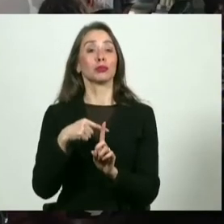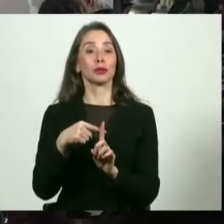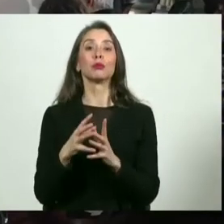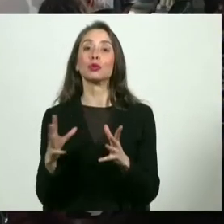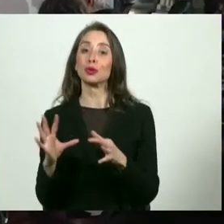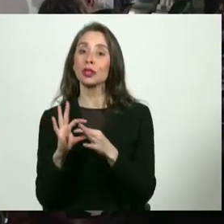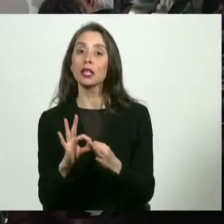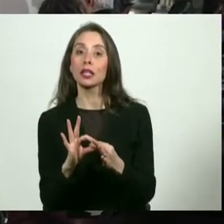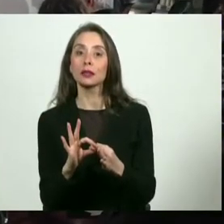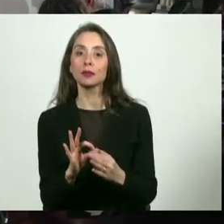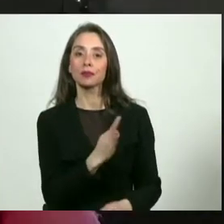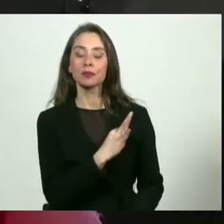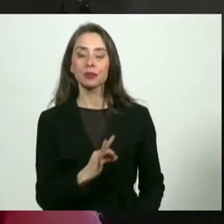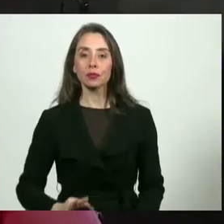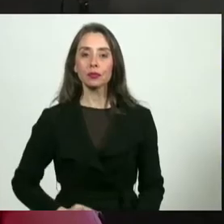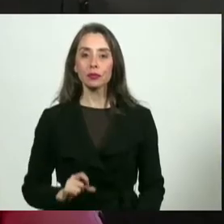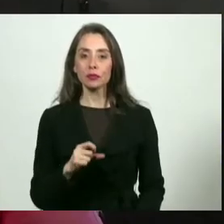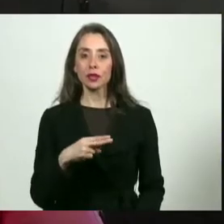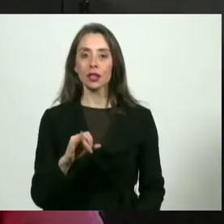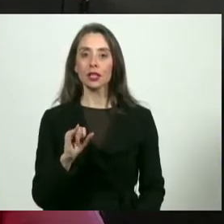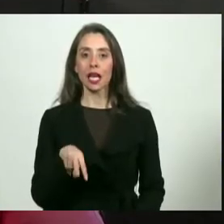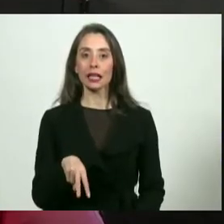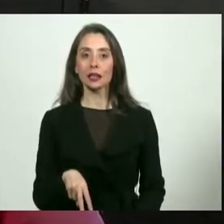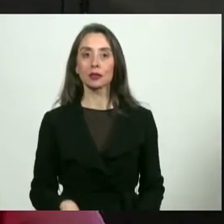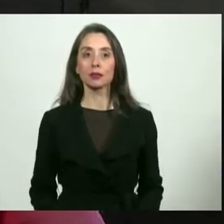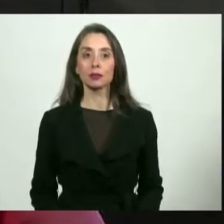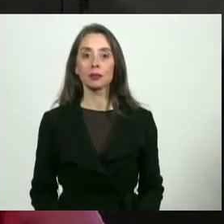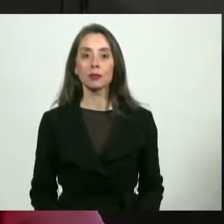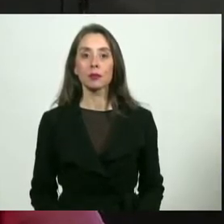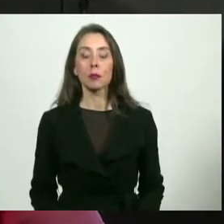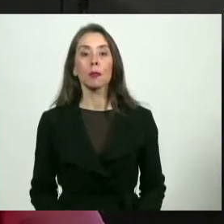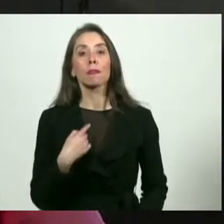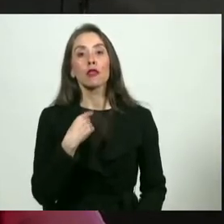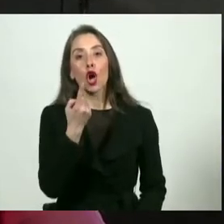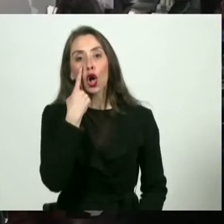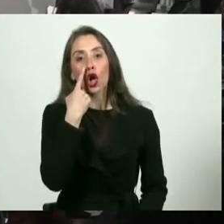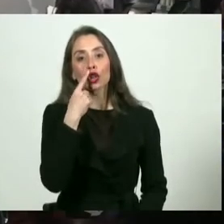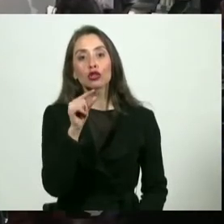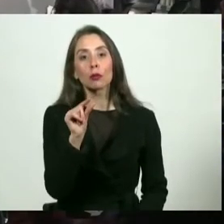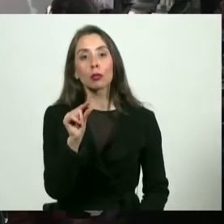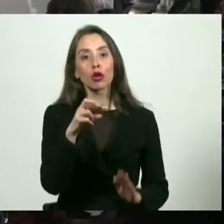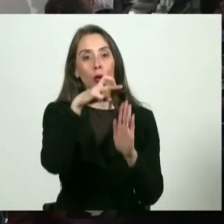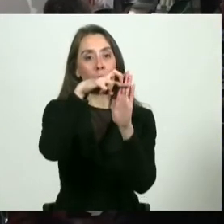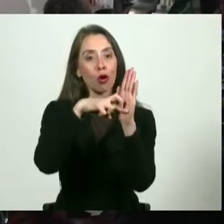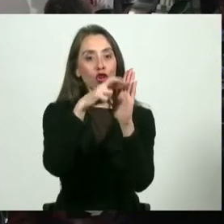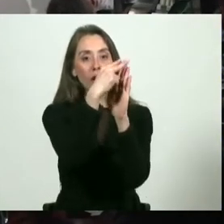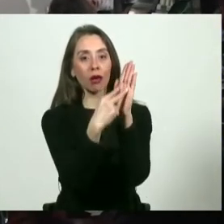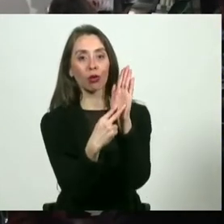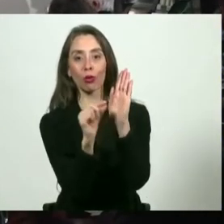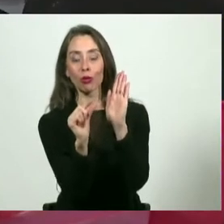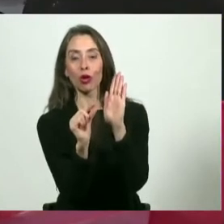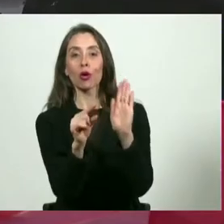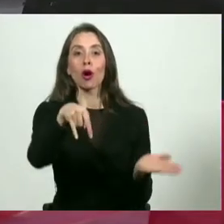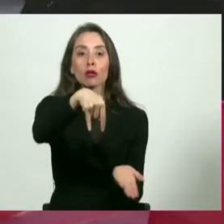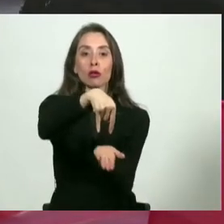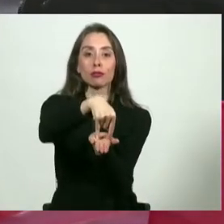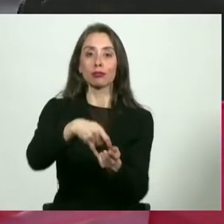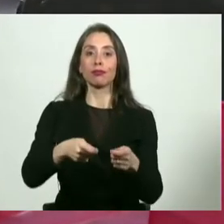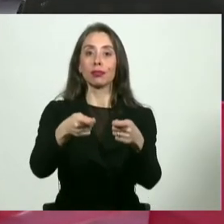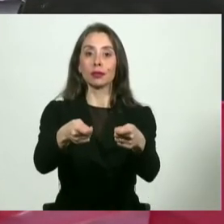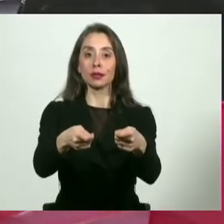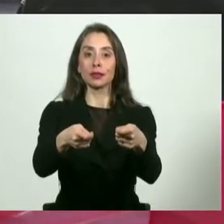lugares universitarios donde tiene que haber acceso para todo y cada uno de ellos. Yo creo que la tarea es grande, pero también